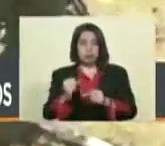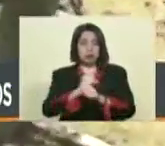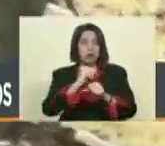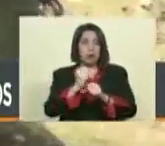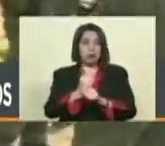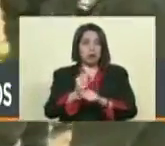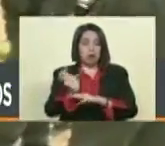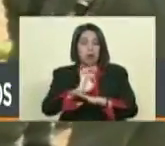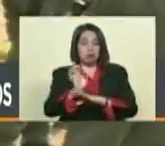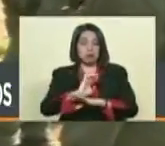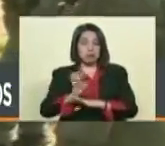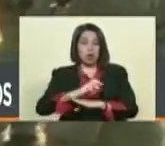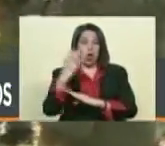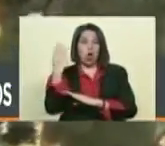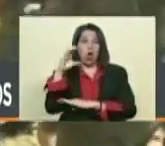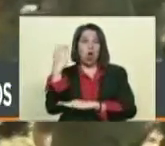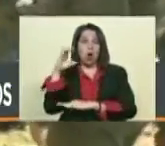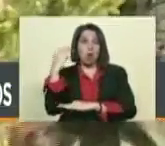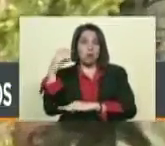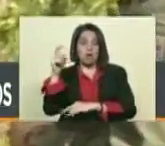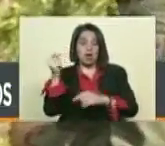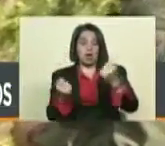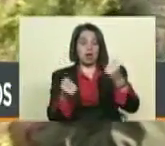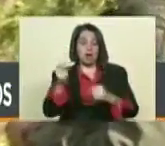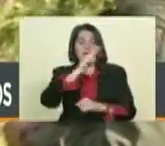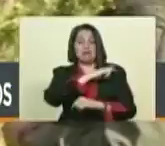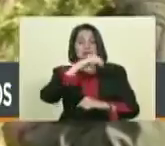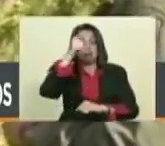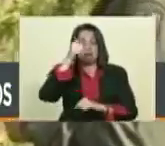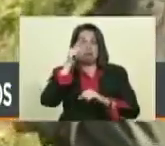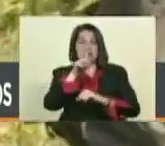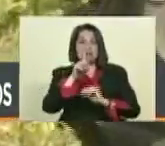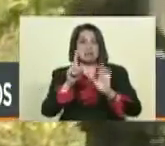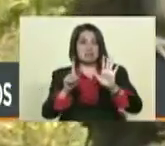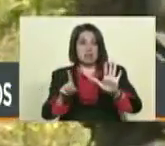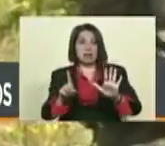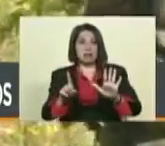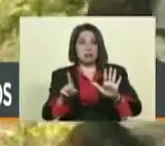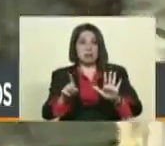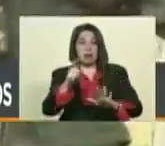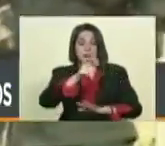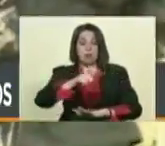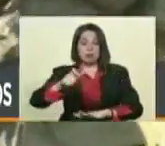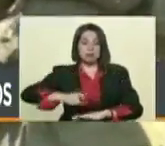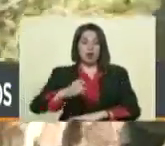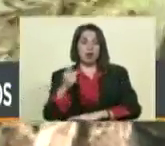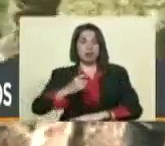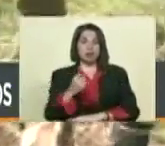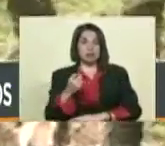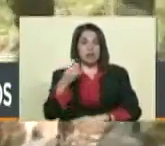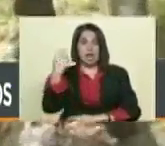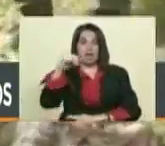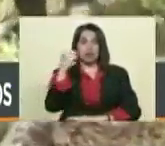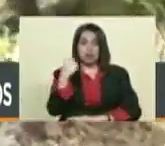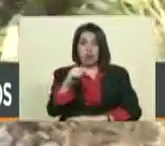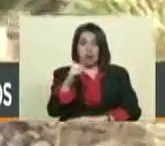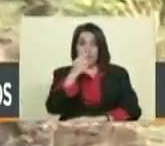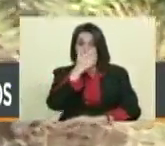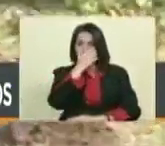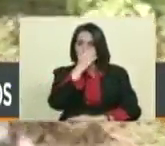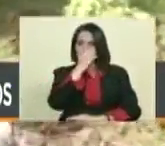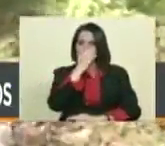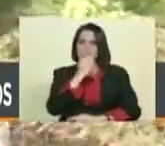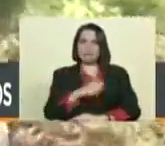patrulla colombiana con un teniente y 16 policías nacionales, los